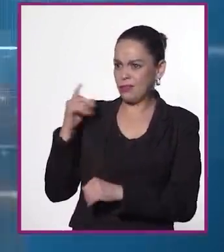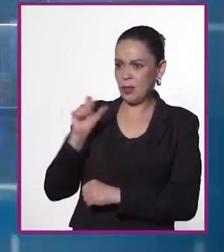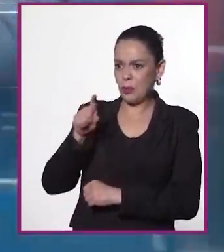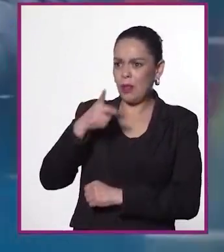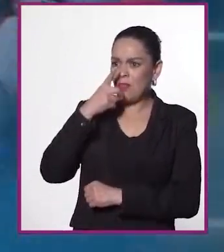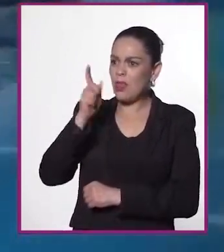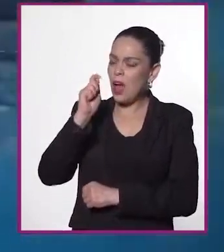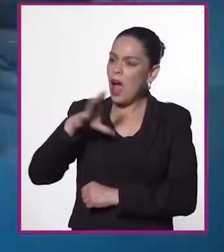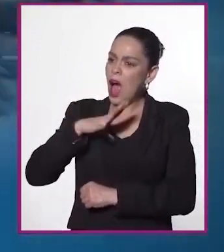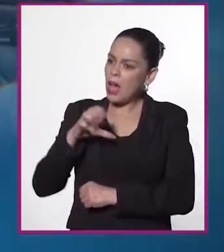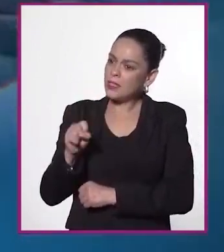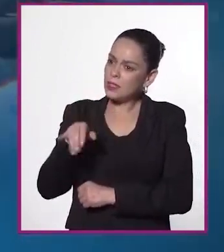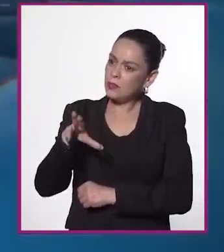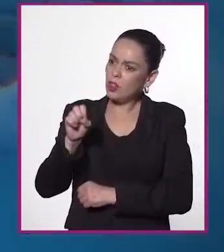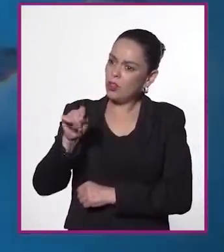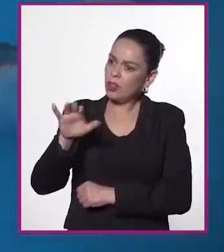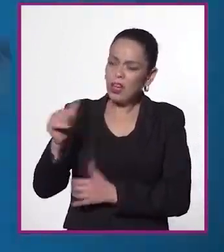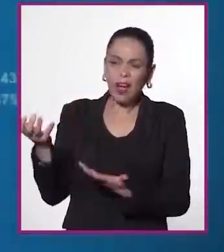la semiótica?